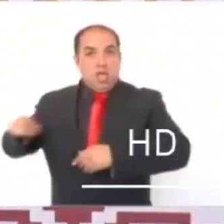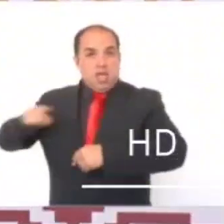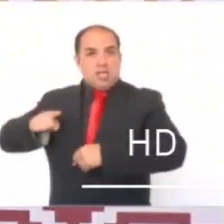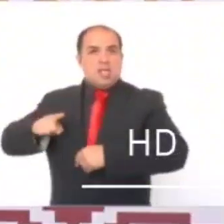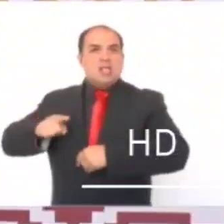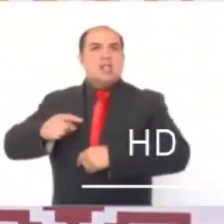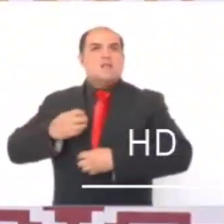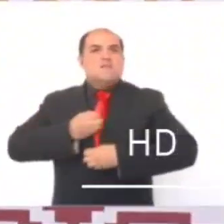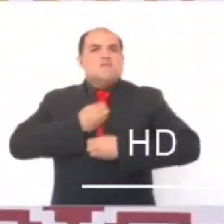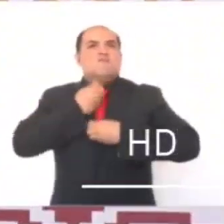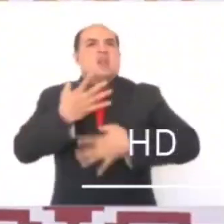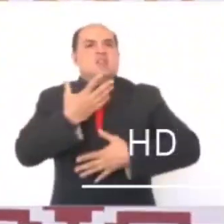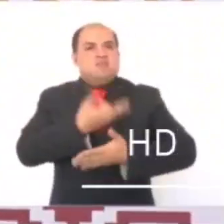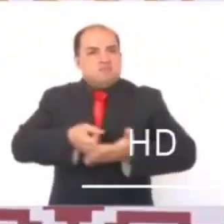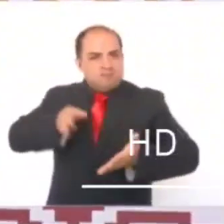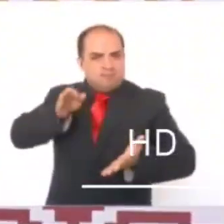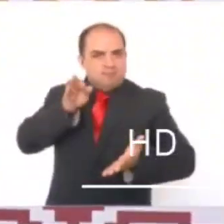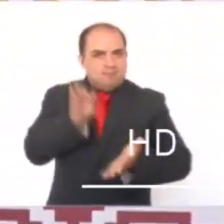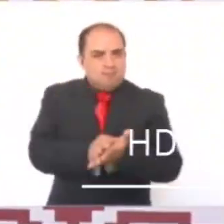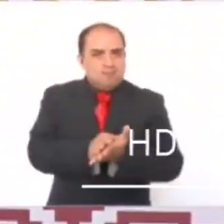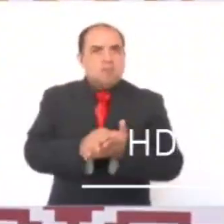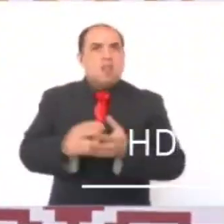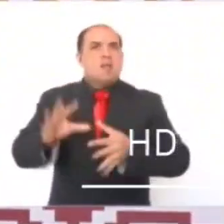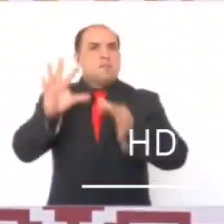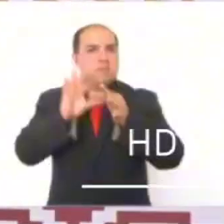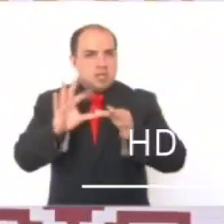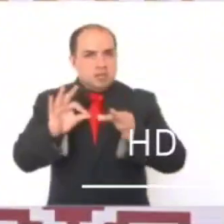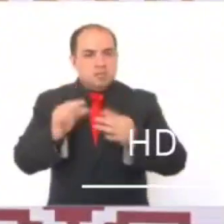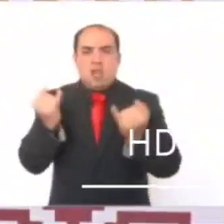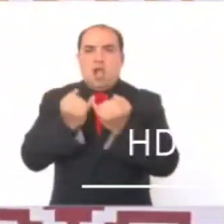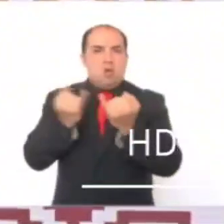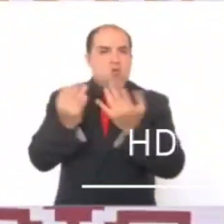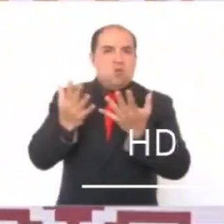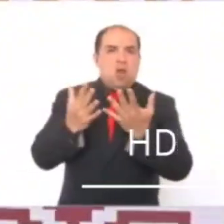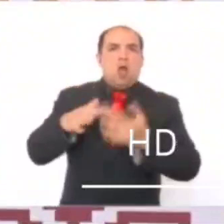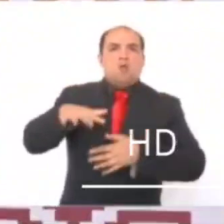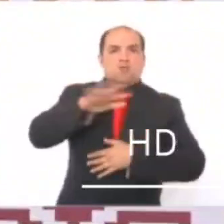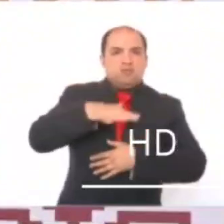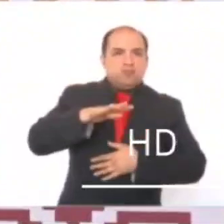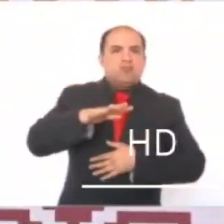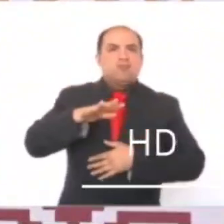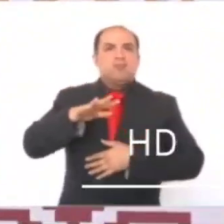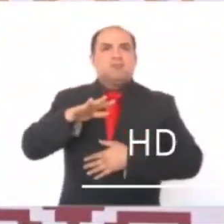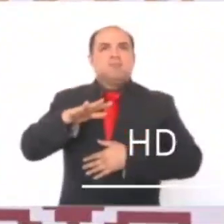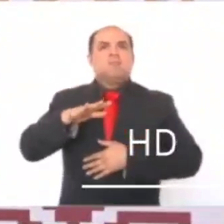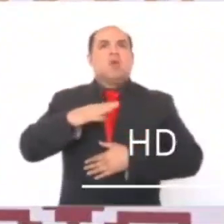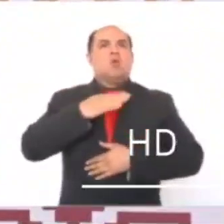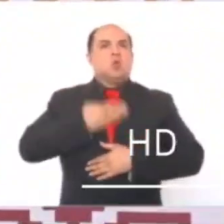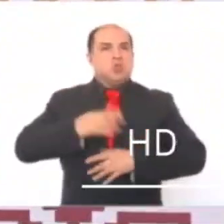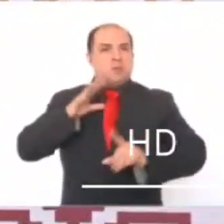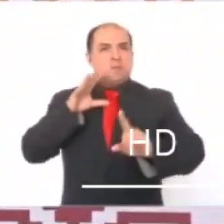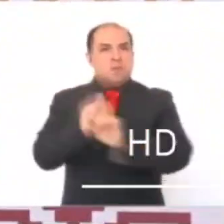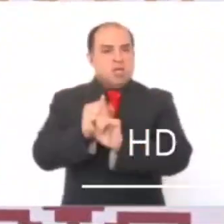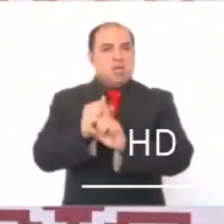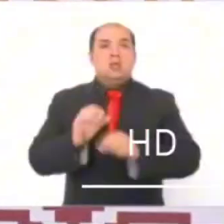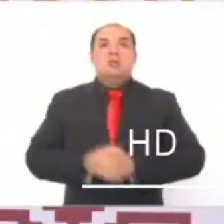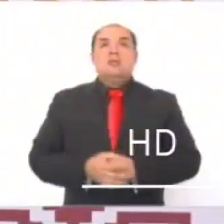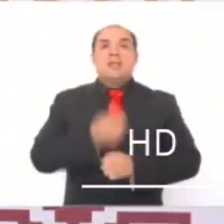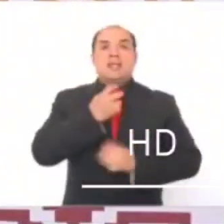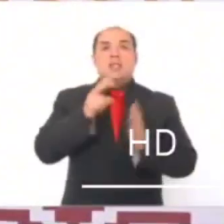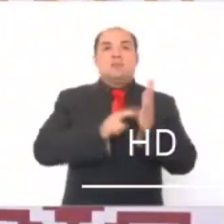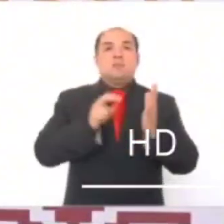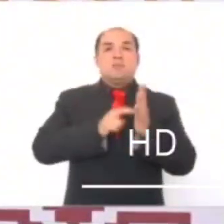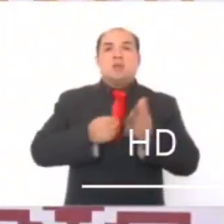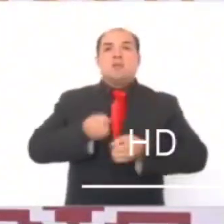voz valientemente y que al igual que yo siguen buscando justicia. Esta reforma va por